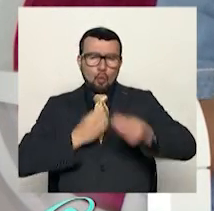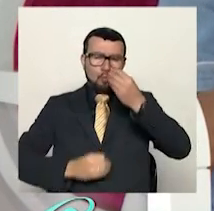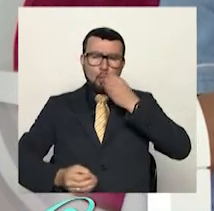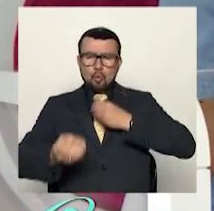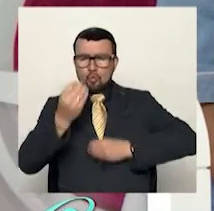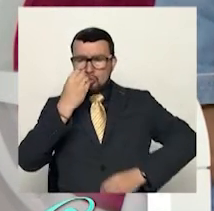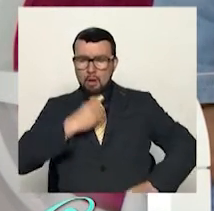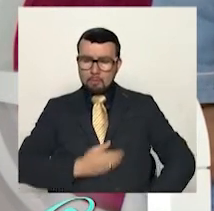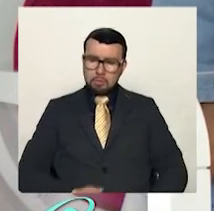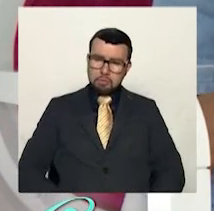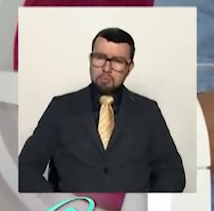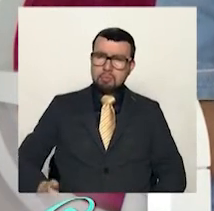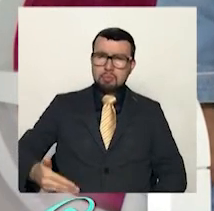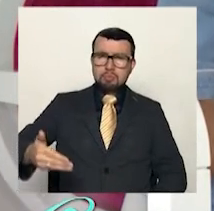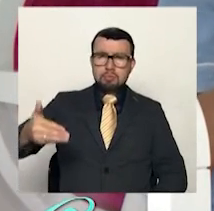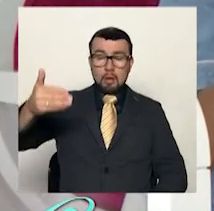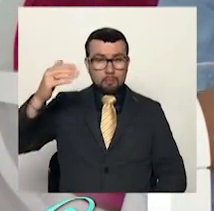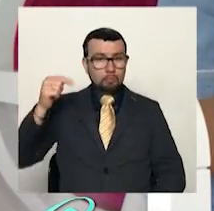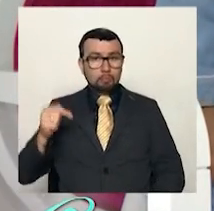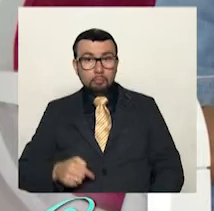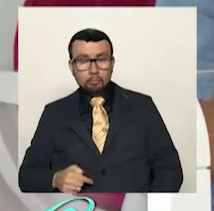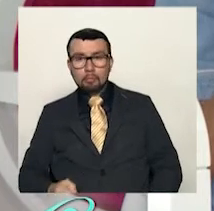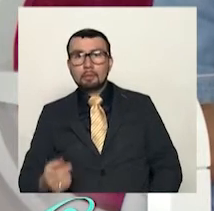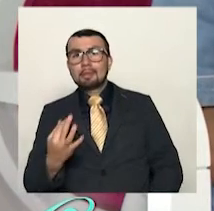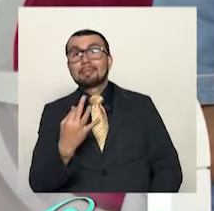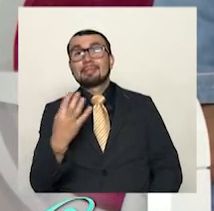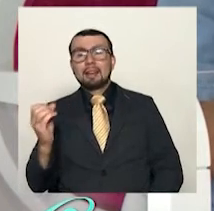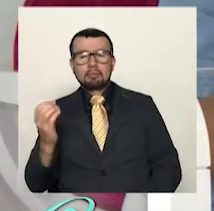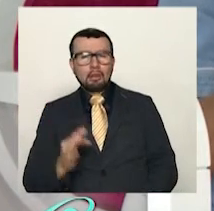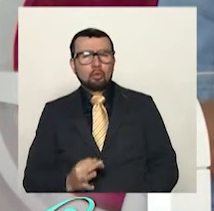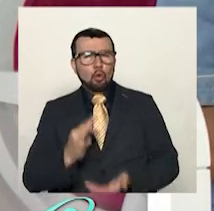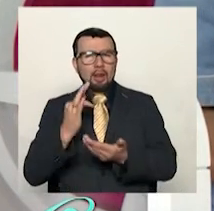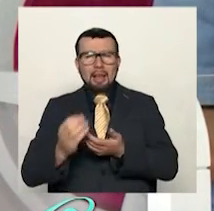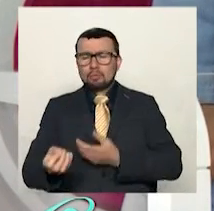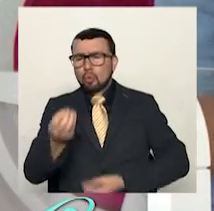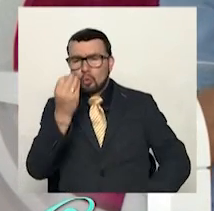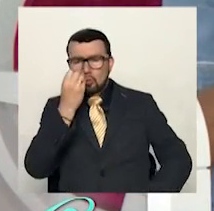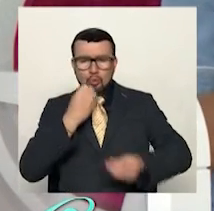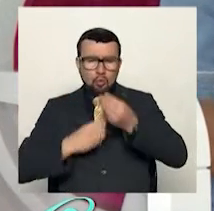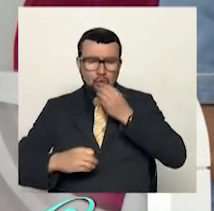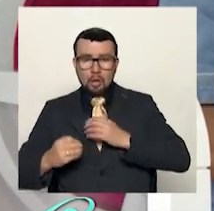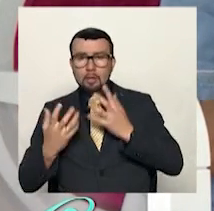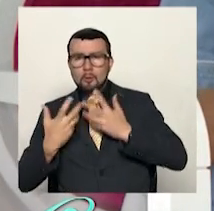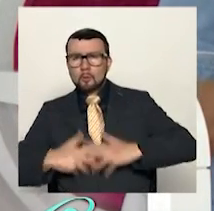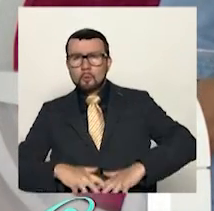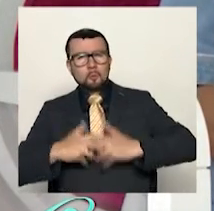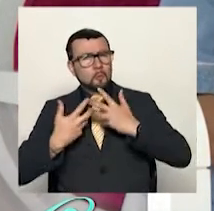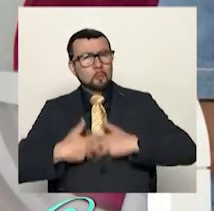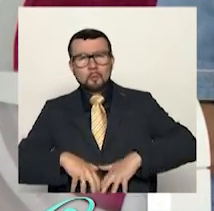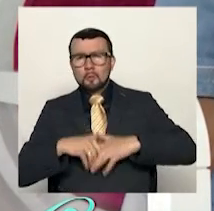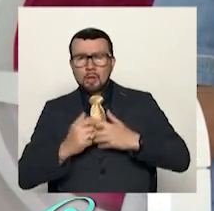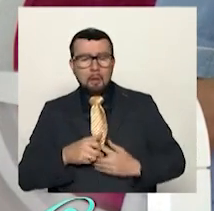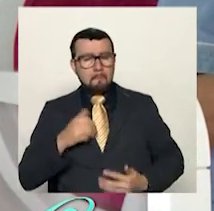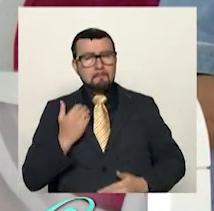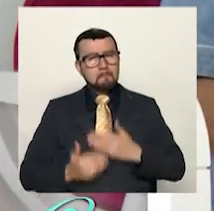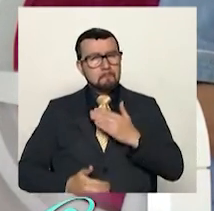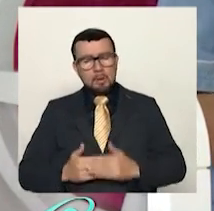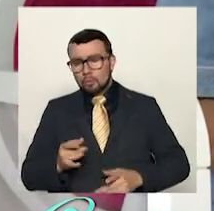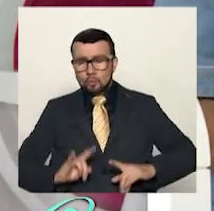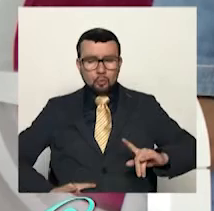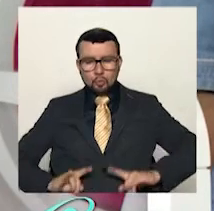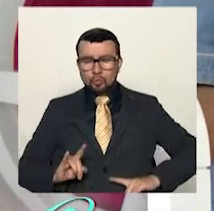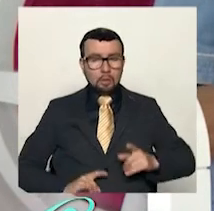70 años. Hagan ustedes la cuenta de 30 toneladas de alimento que el organismo tiene que digerir, tiene que procesar, tiene